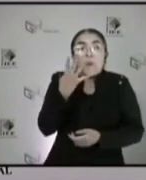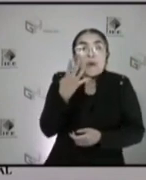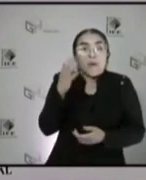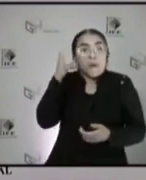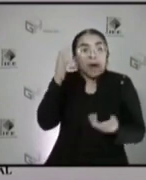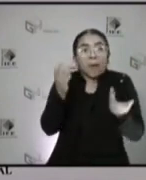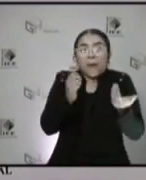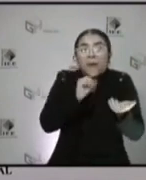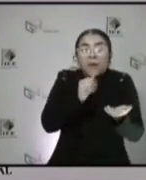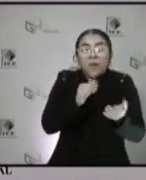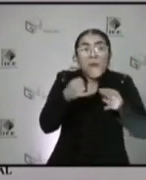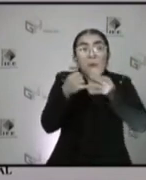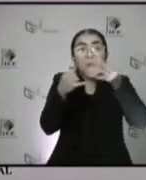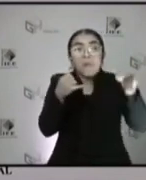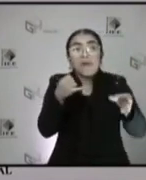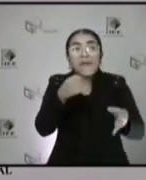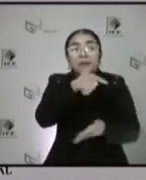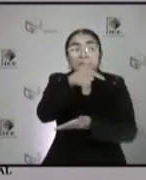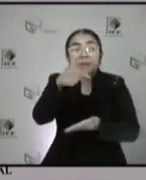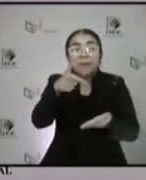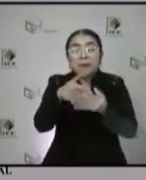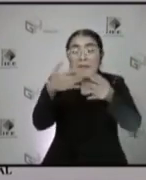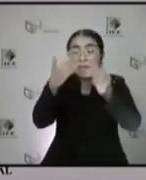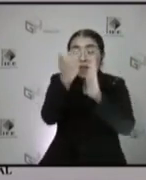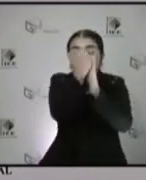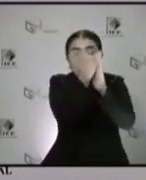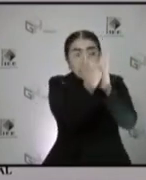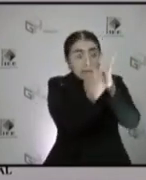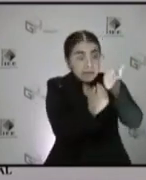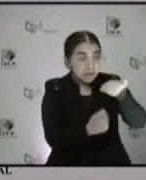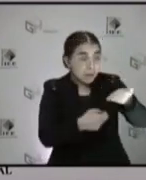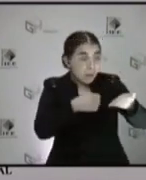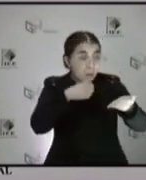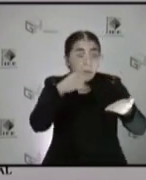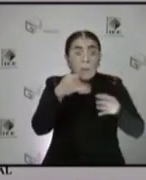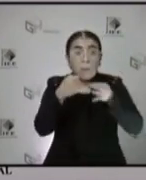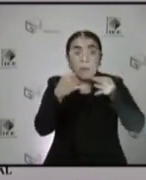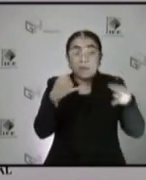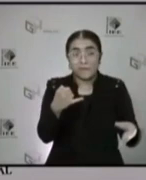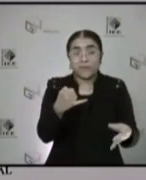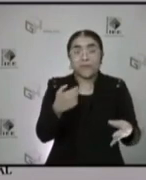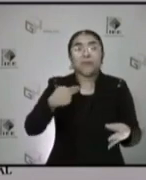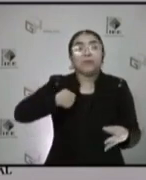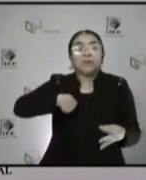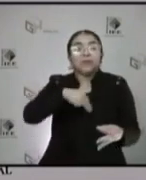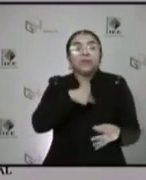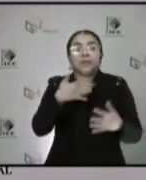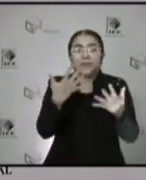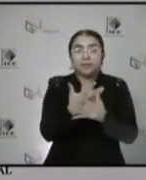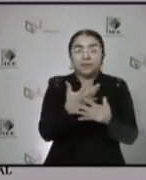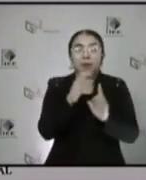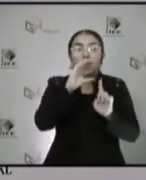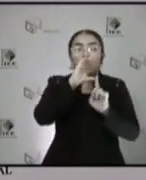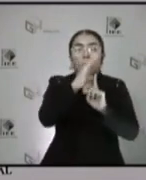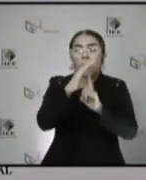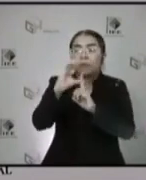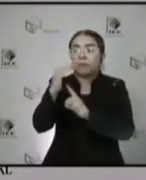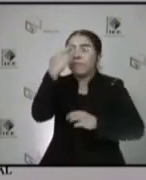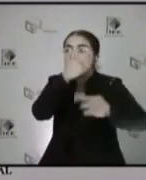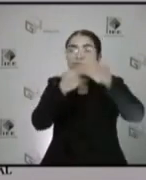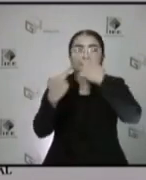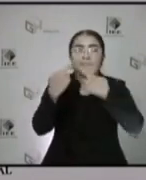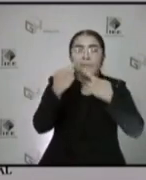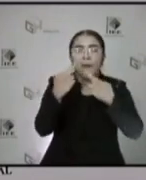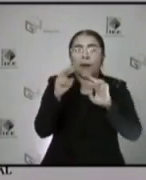el último lugar a nivel nacional en este rubro. Por eso, se crearán los comités de supervisión y evaluación